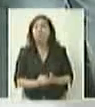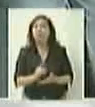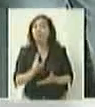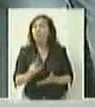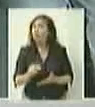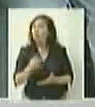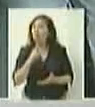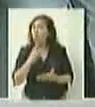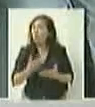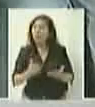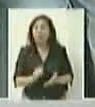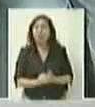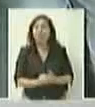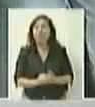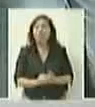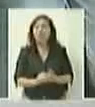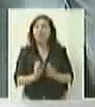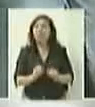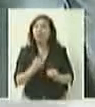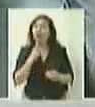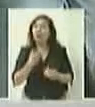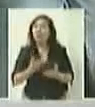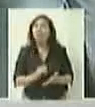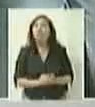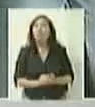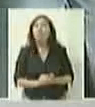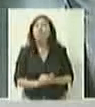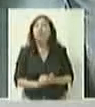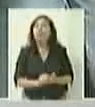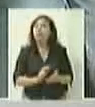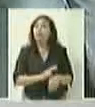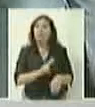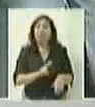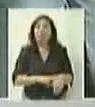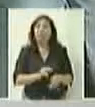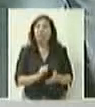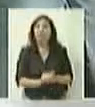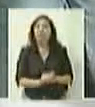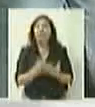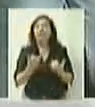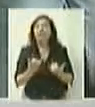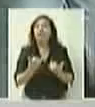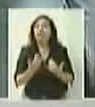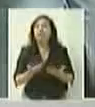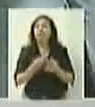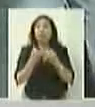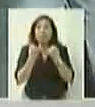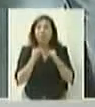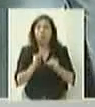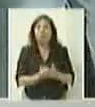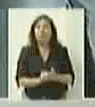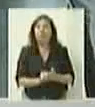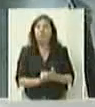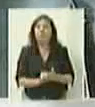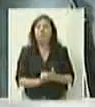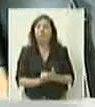sea, eso no existe. Entonces, se ha pretendido desnaturalizar esta información,